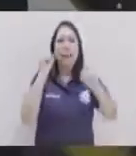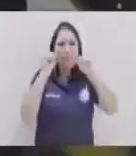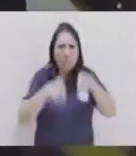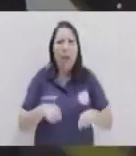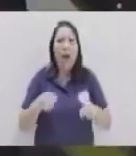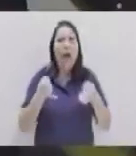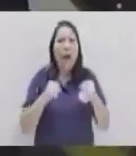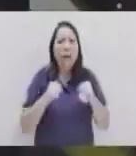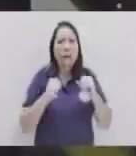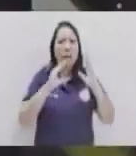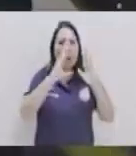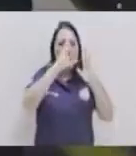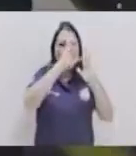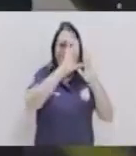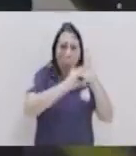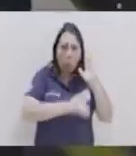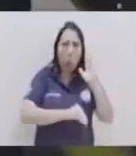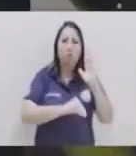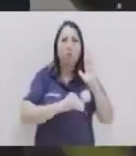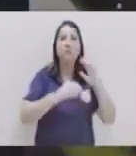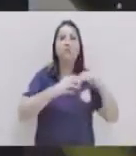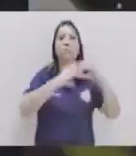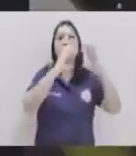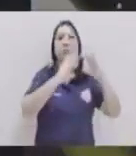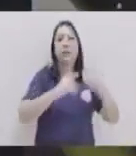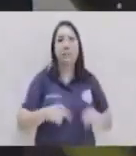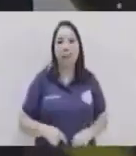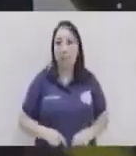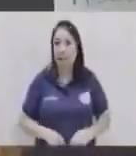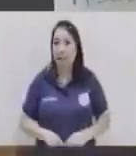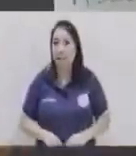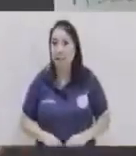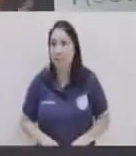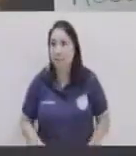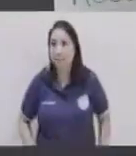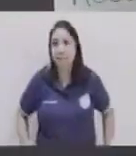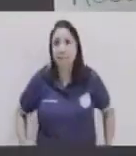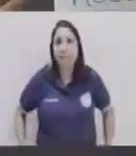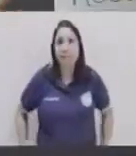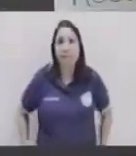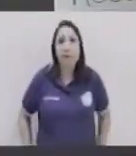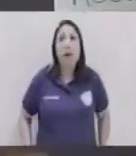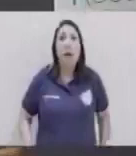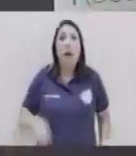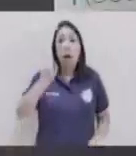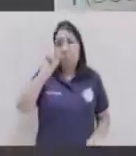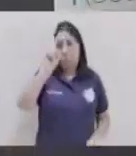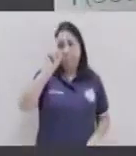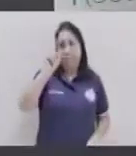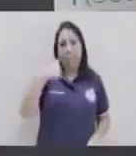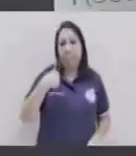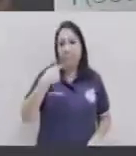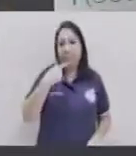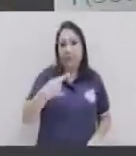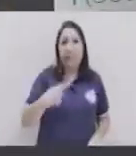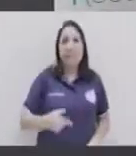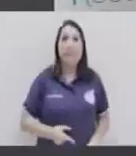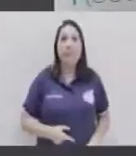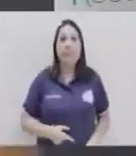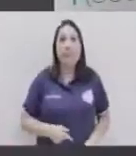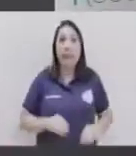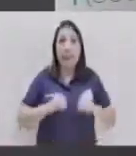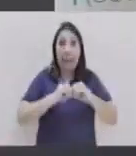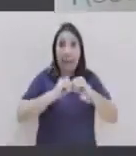podemos hacer para reducir el riesgo a desastre? Uno de los aspectos importantes es